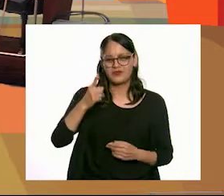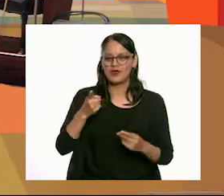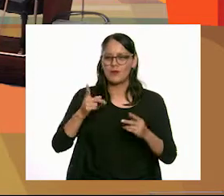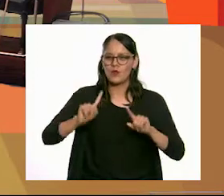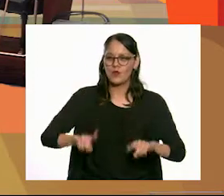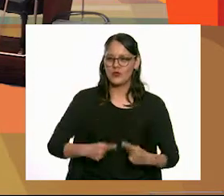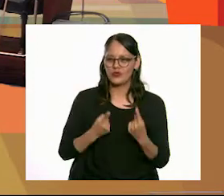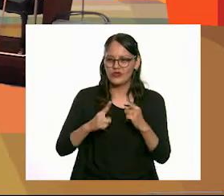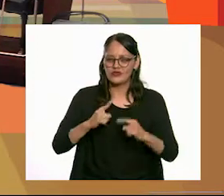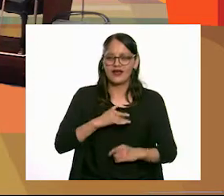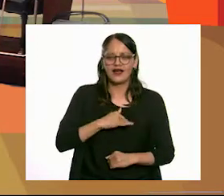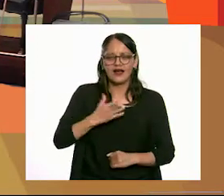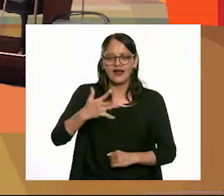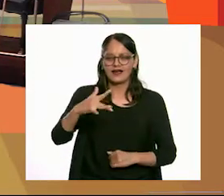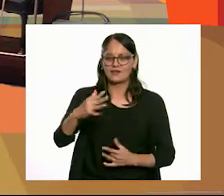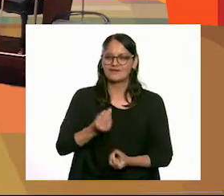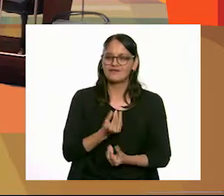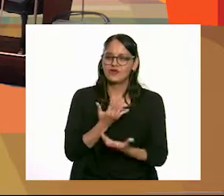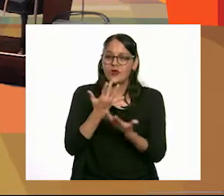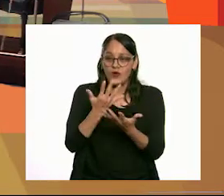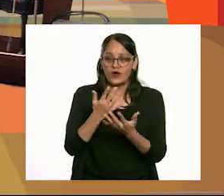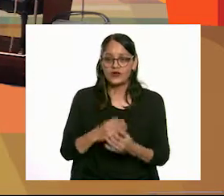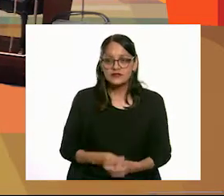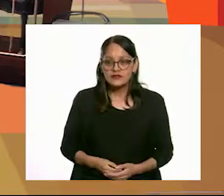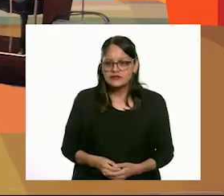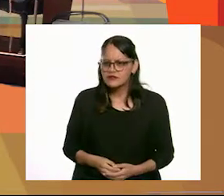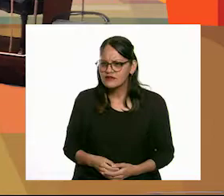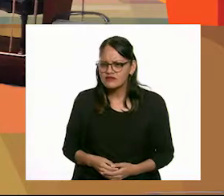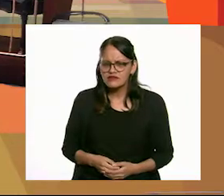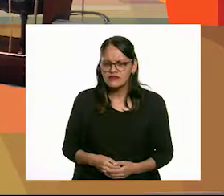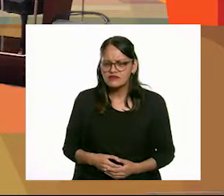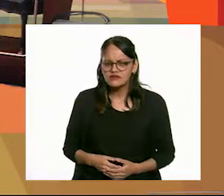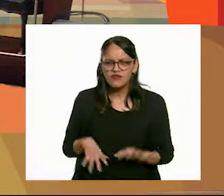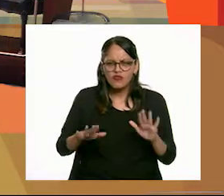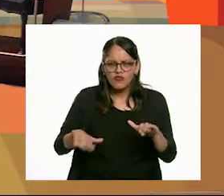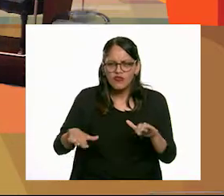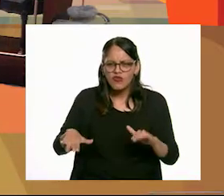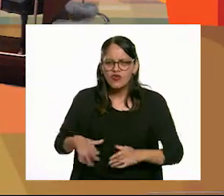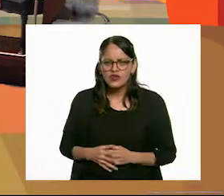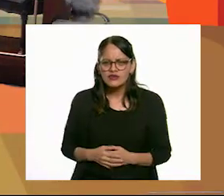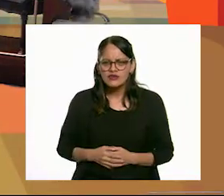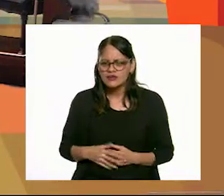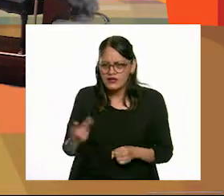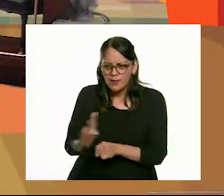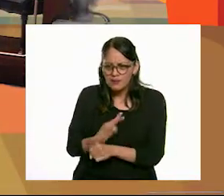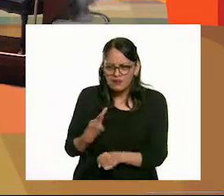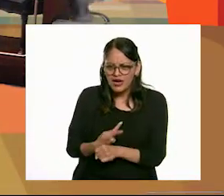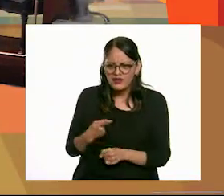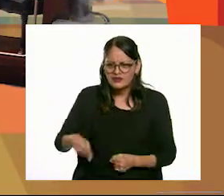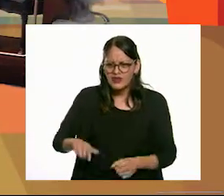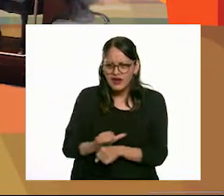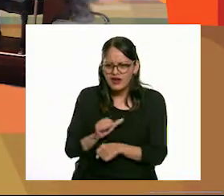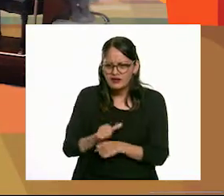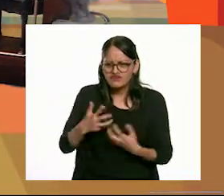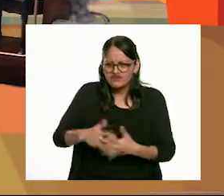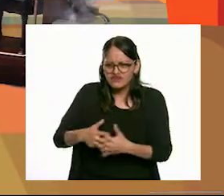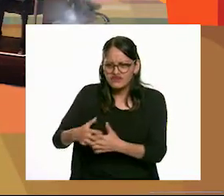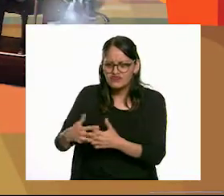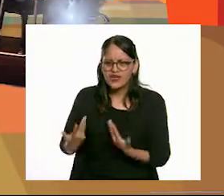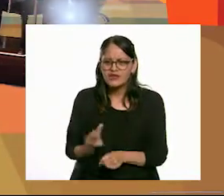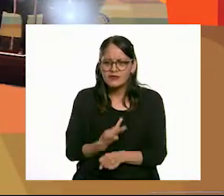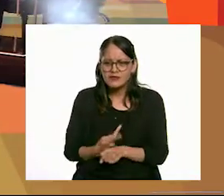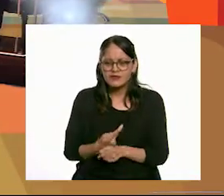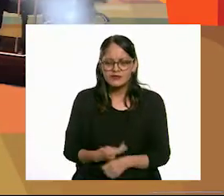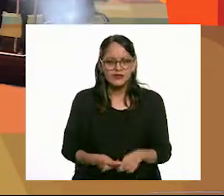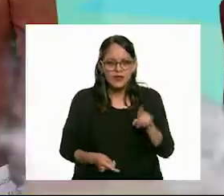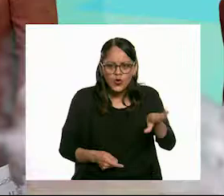sí, es lo que dicen. Y la verdad es que... ¡Oigan! ¿Qué le pasa a este cacharro? ¡David! ¿No habías arreglado tú la